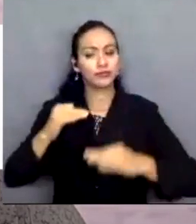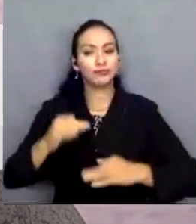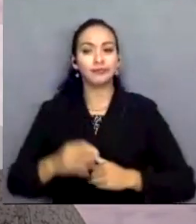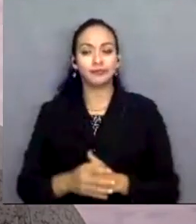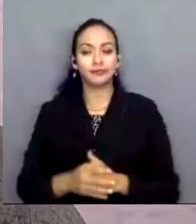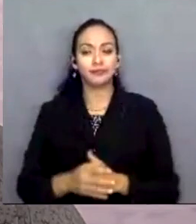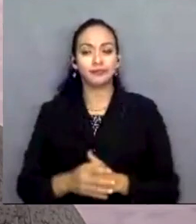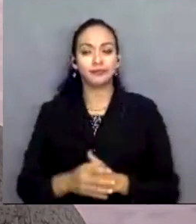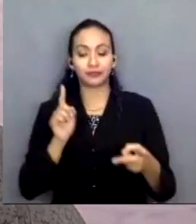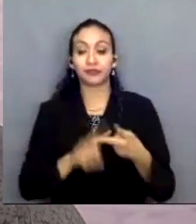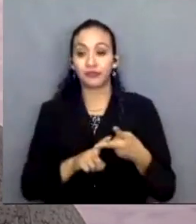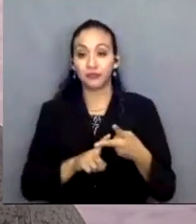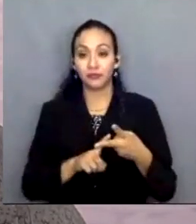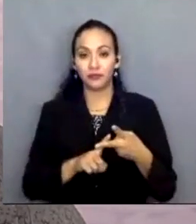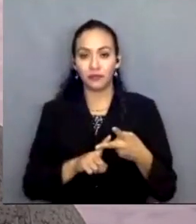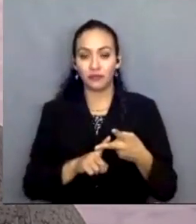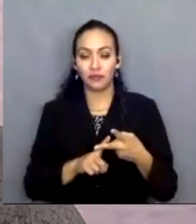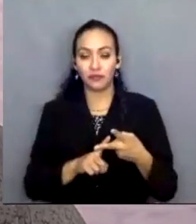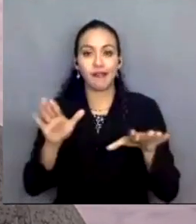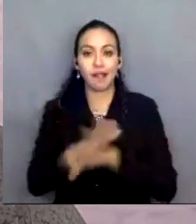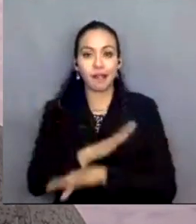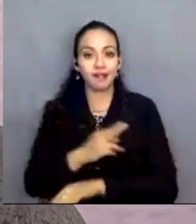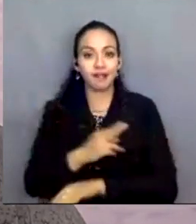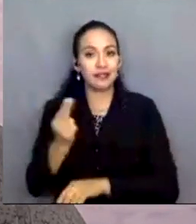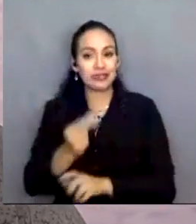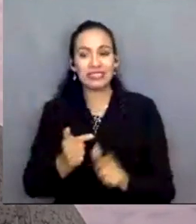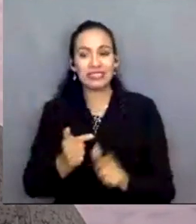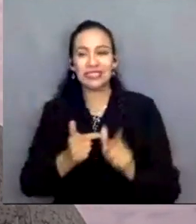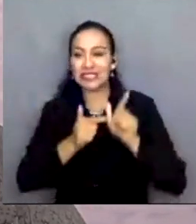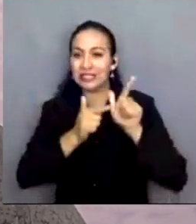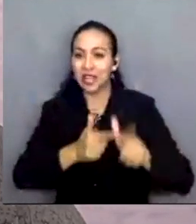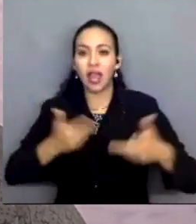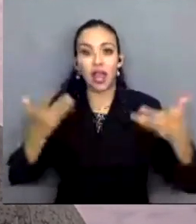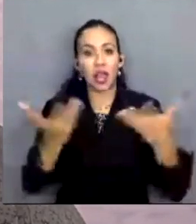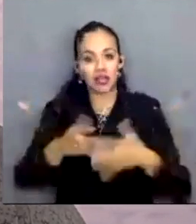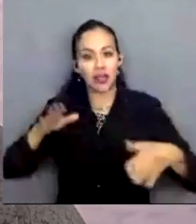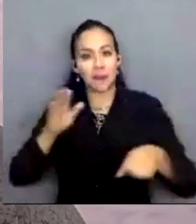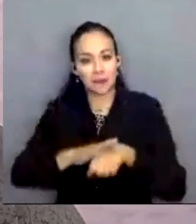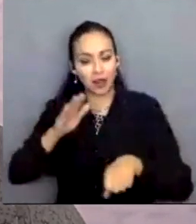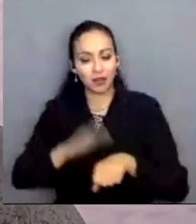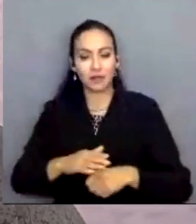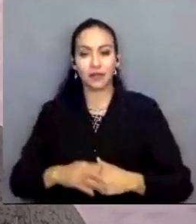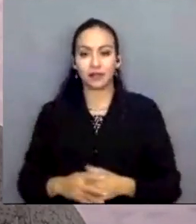mujeres. Segundo, los cambios tienen que ser sustantivos,